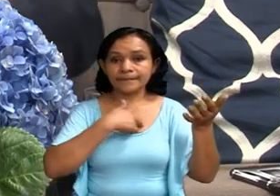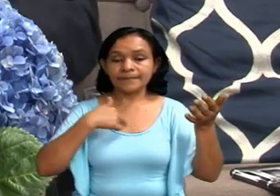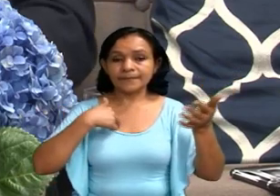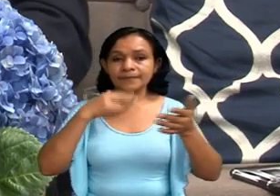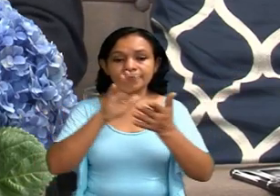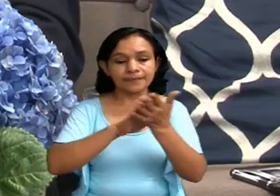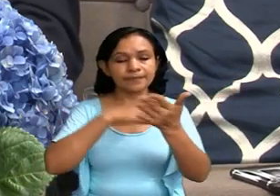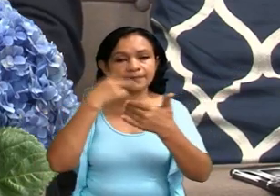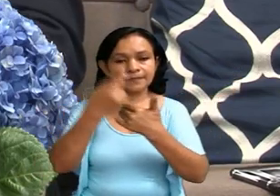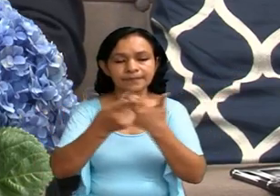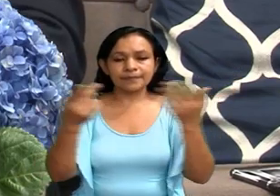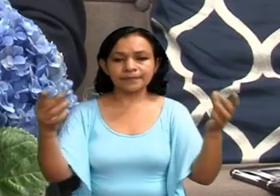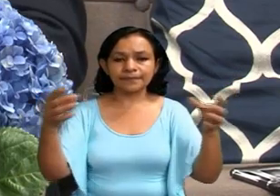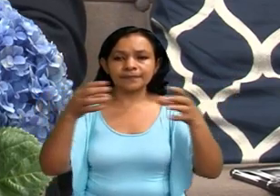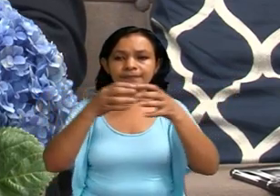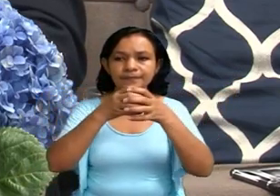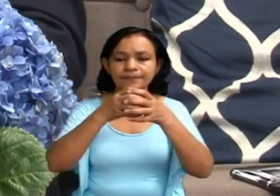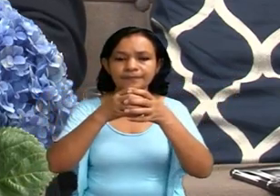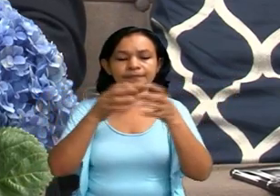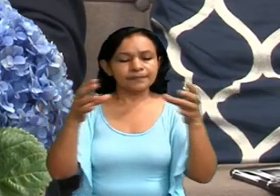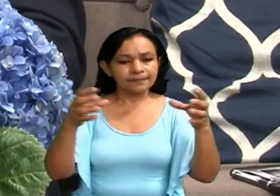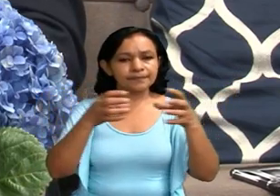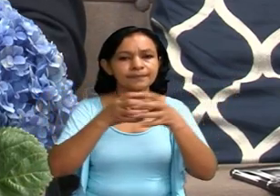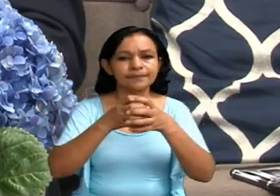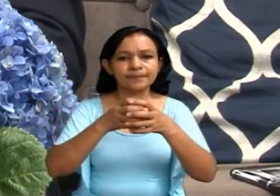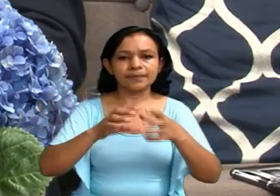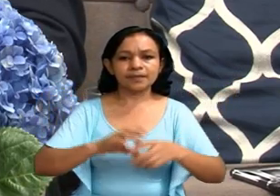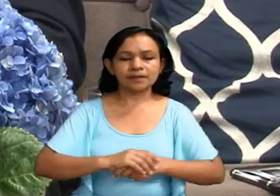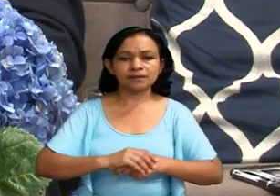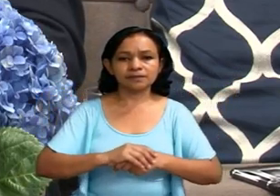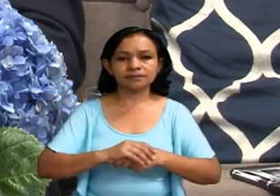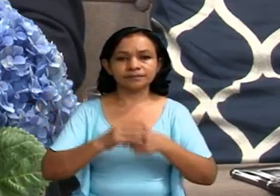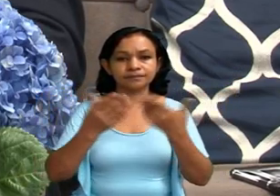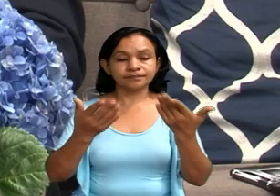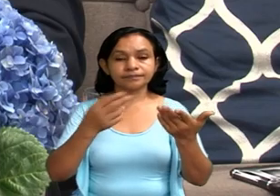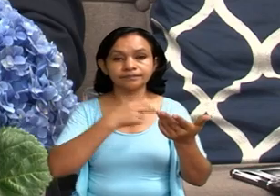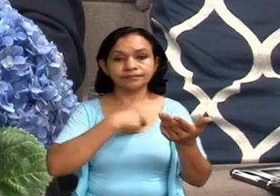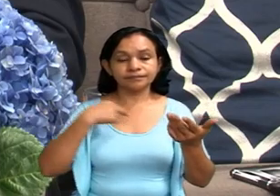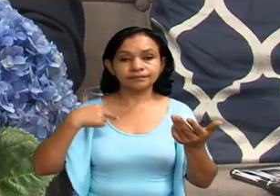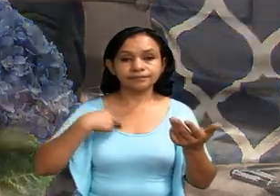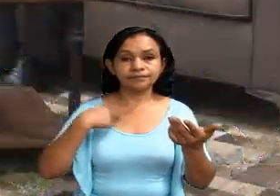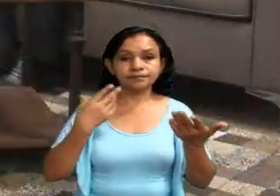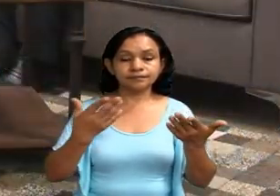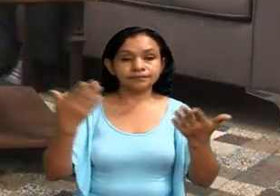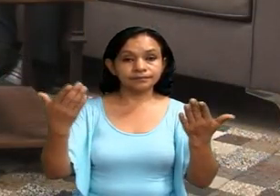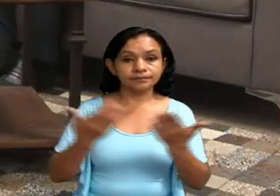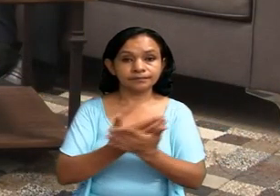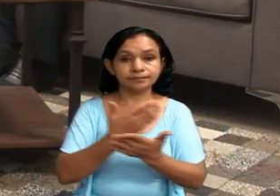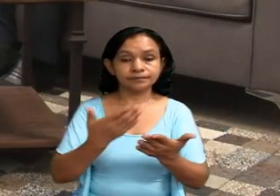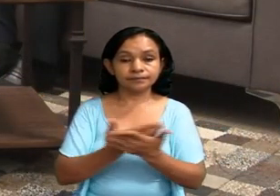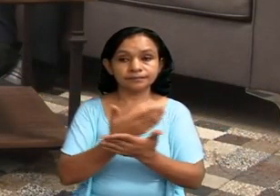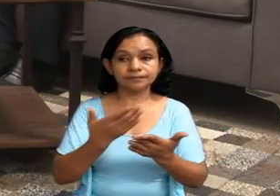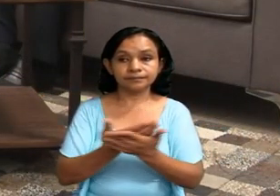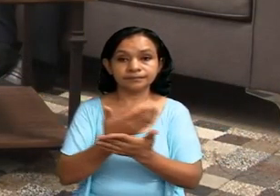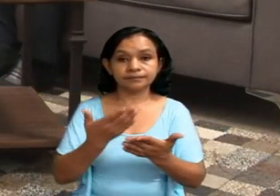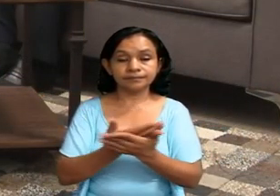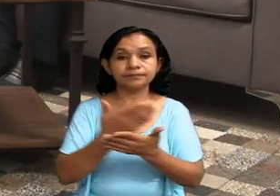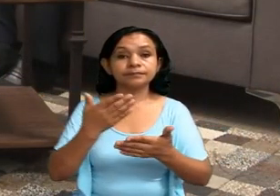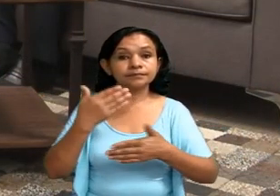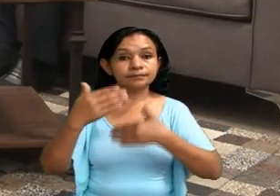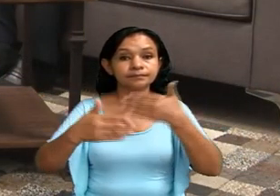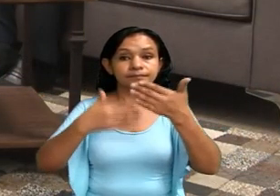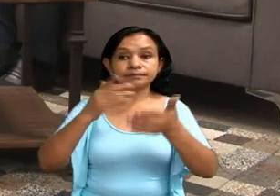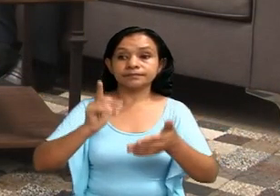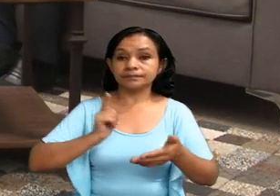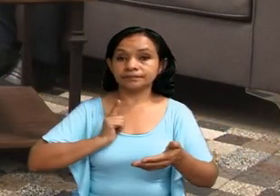integral también. Lo vamos haciendo muy integral. Sin duda alguna, a partir de estos nuevos avances